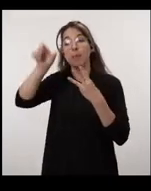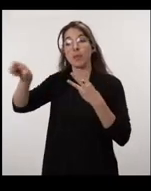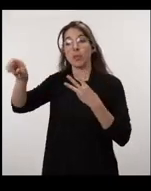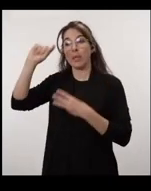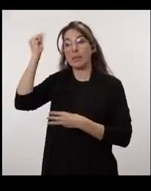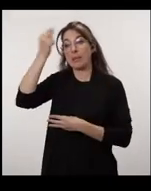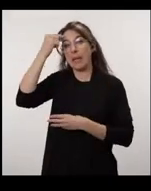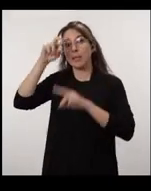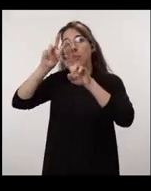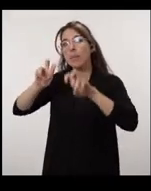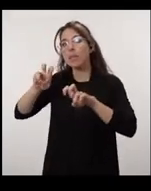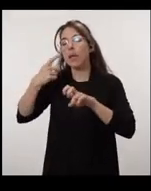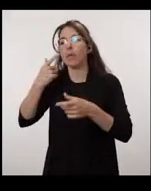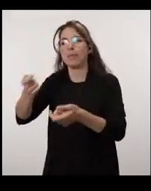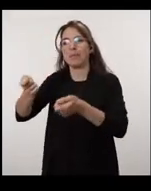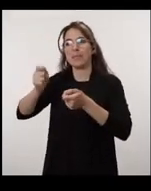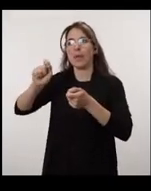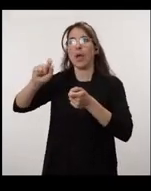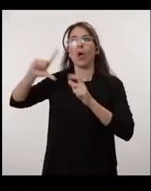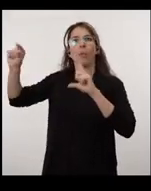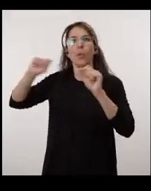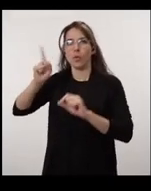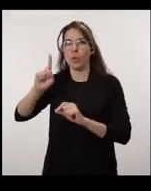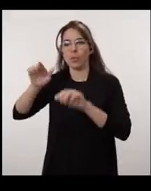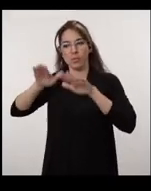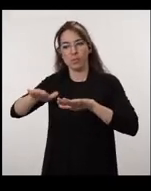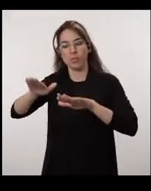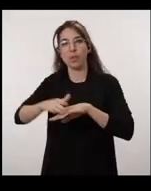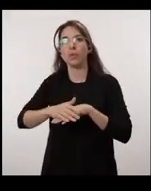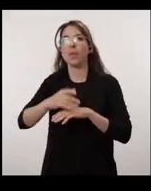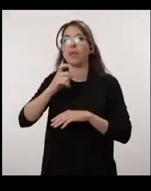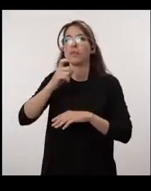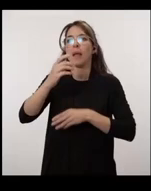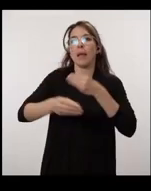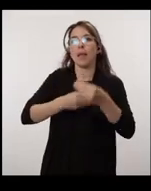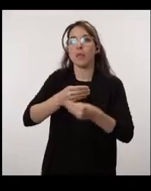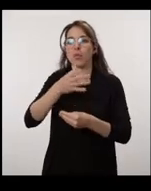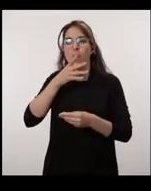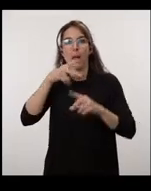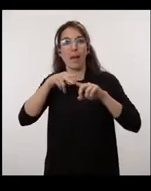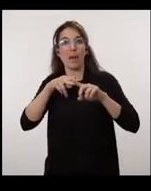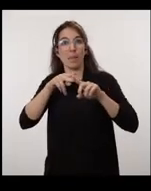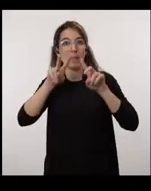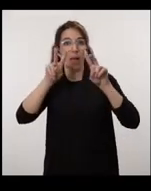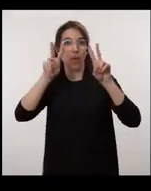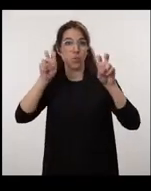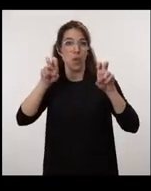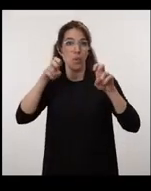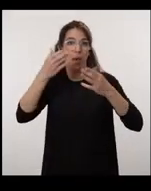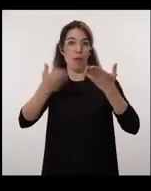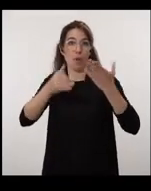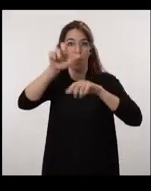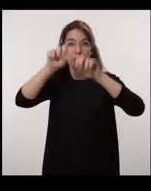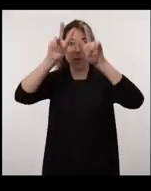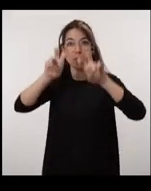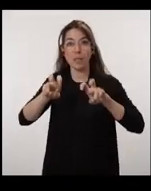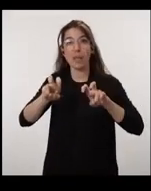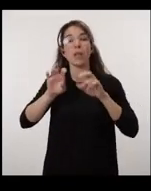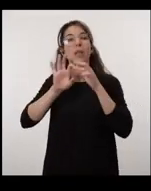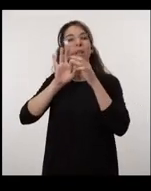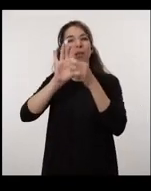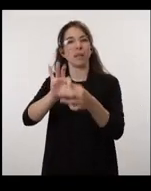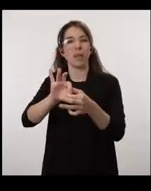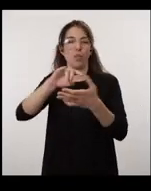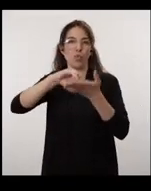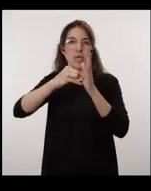para ello lo que hemos hecho es poner en marcha una nueva herramienta de evaluación de investigadores con carga de proyectos de